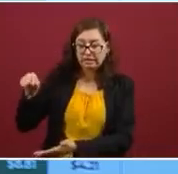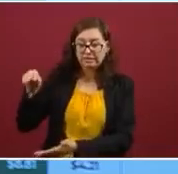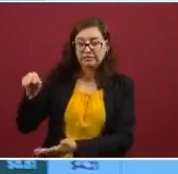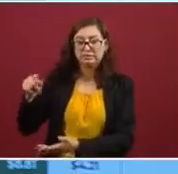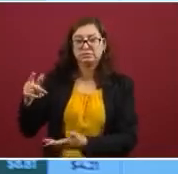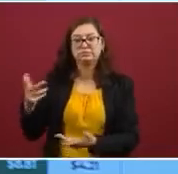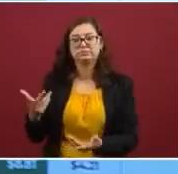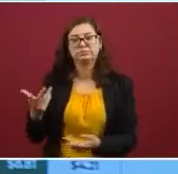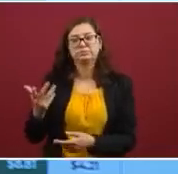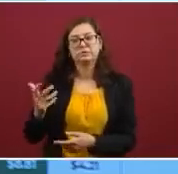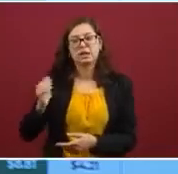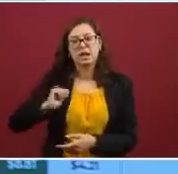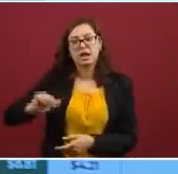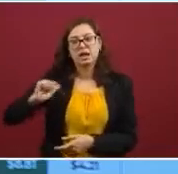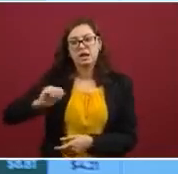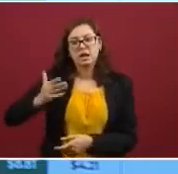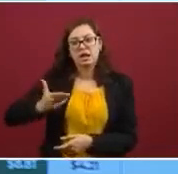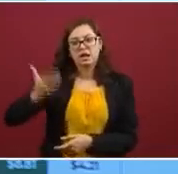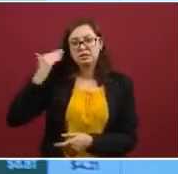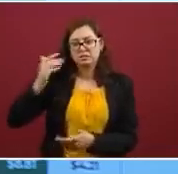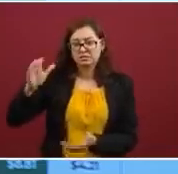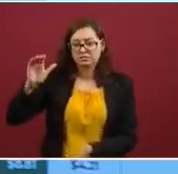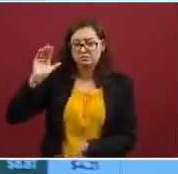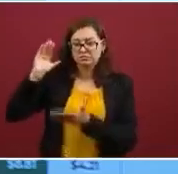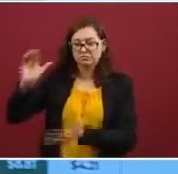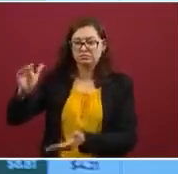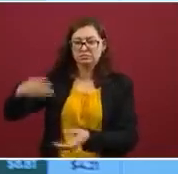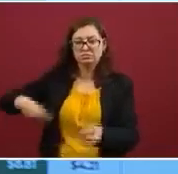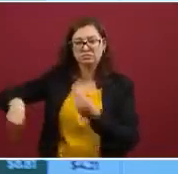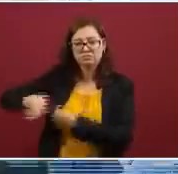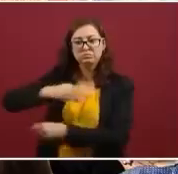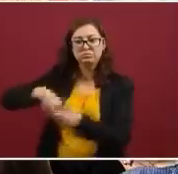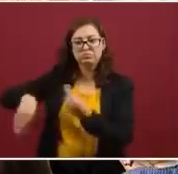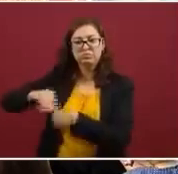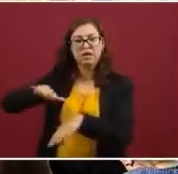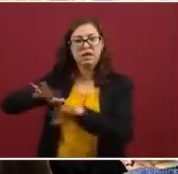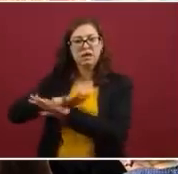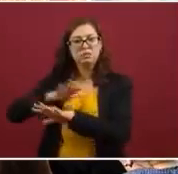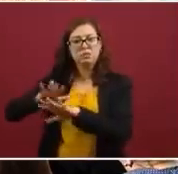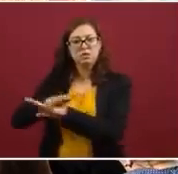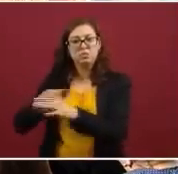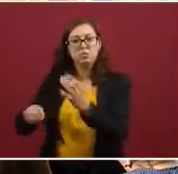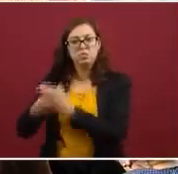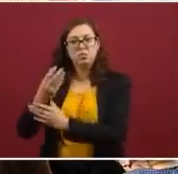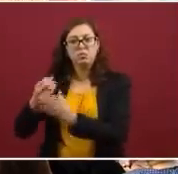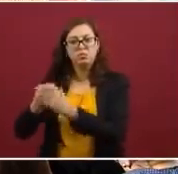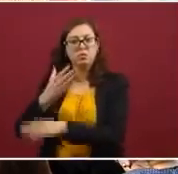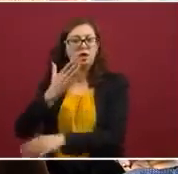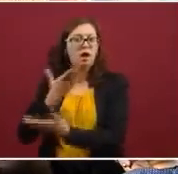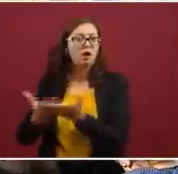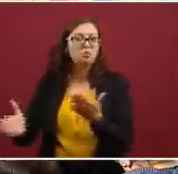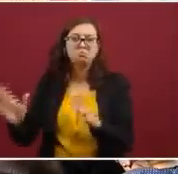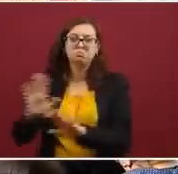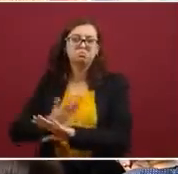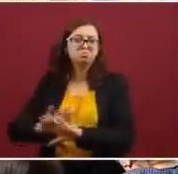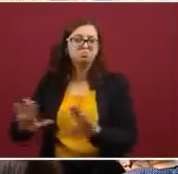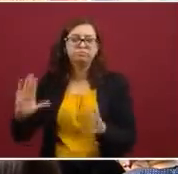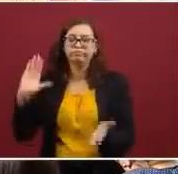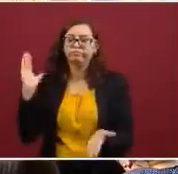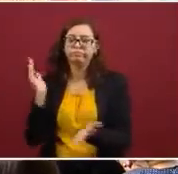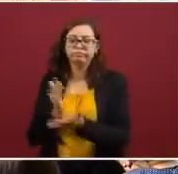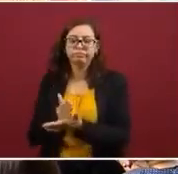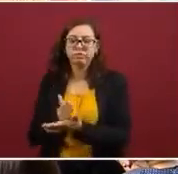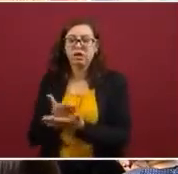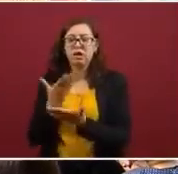un fideicomiso para renovar los cilindros. Ese fideicomiso desapareció. Ahora son ellos,